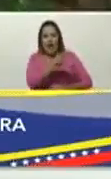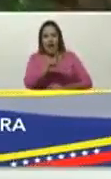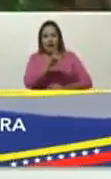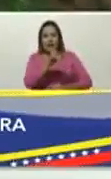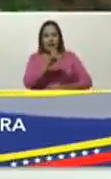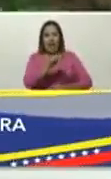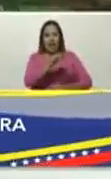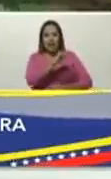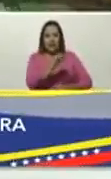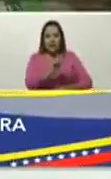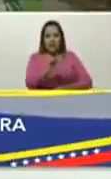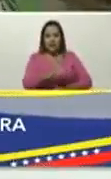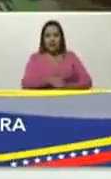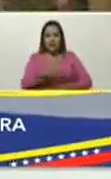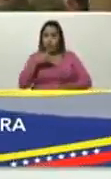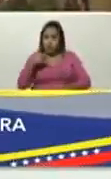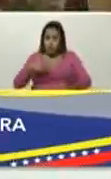en el Maizal,